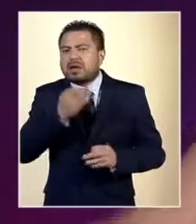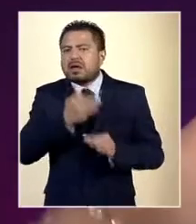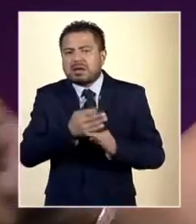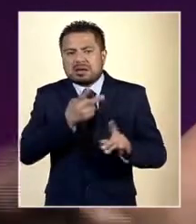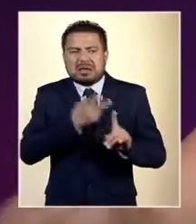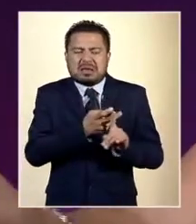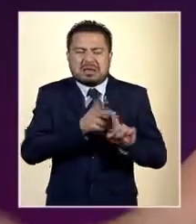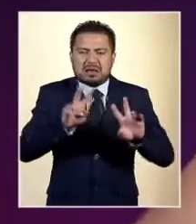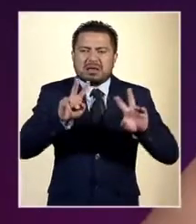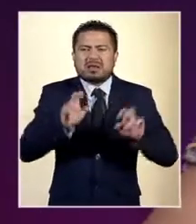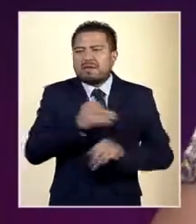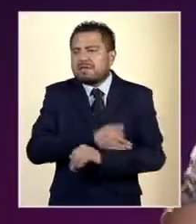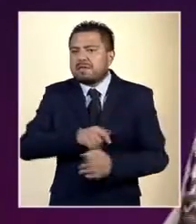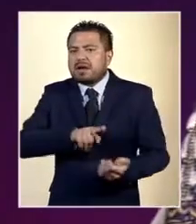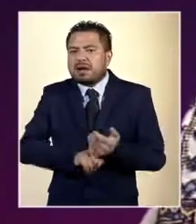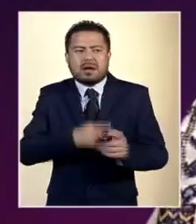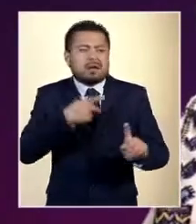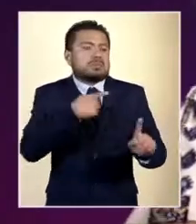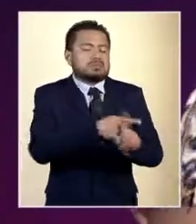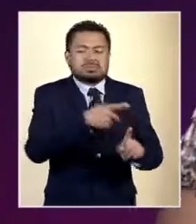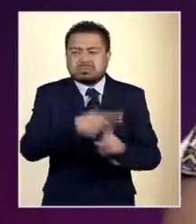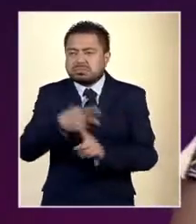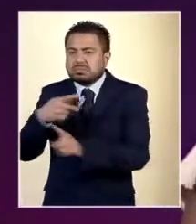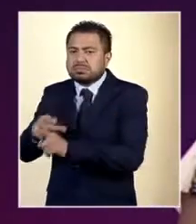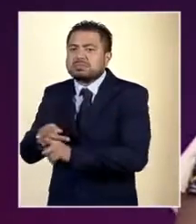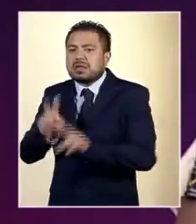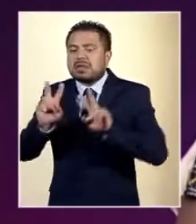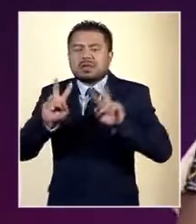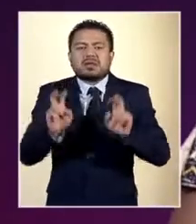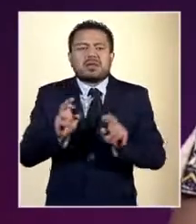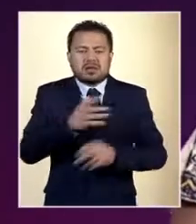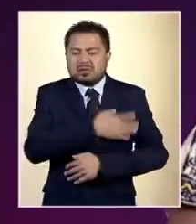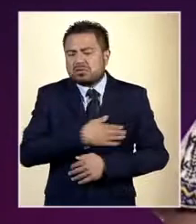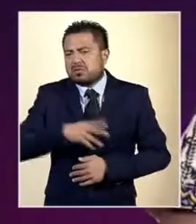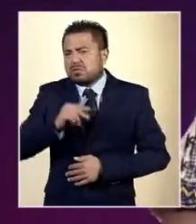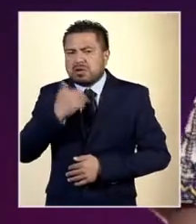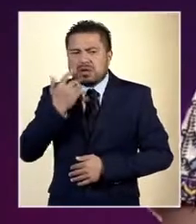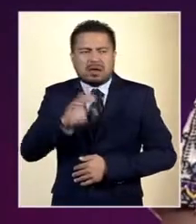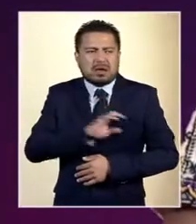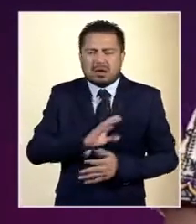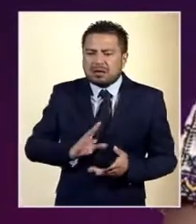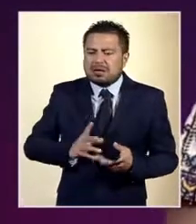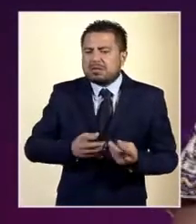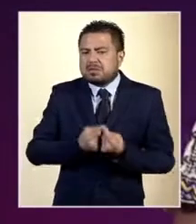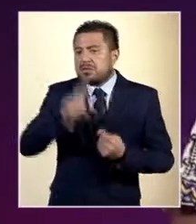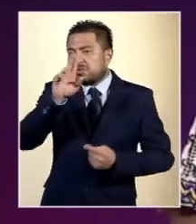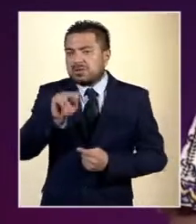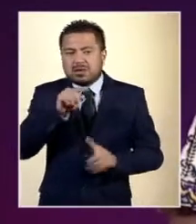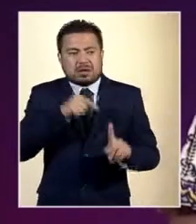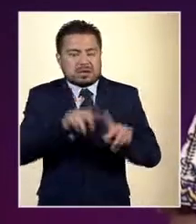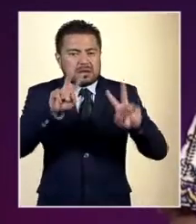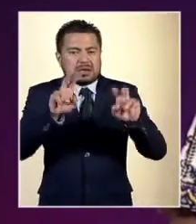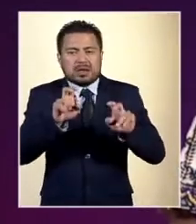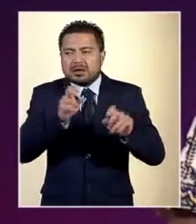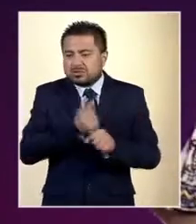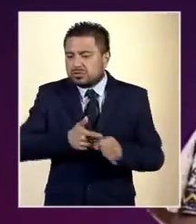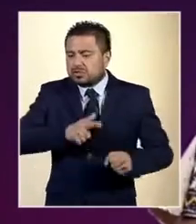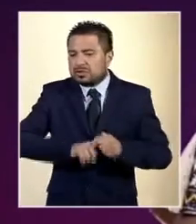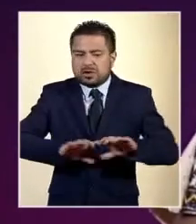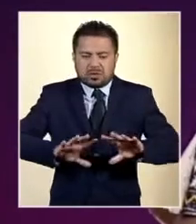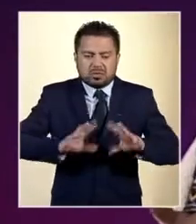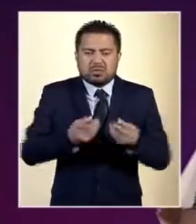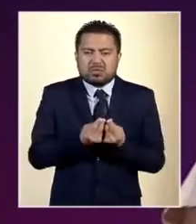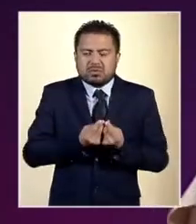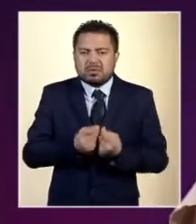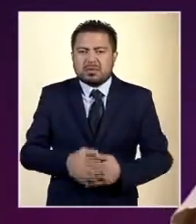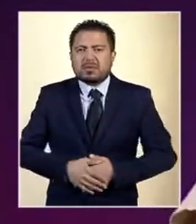que es un tema de su familia, es un tema de que, ¿no? Que sus hijos no lo quieren, no, es un tema de la sociedad en su conjunto.